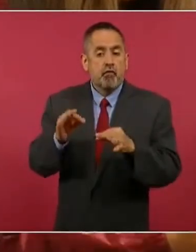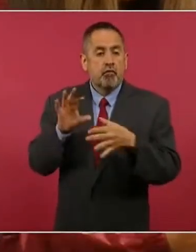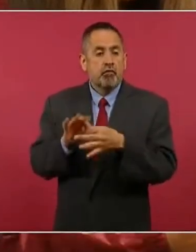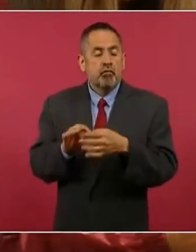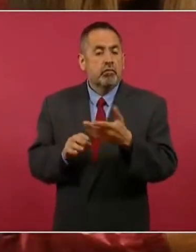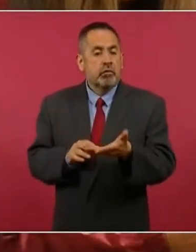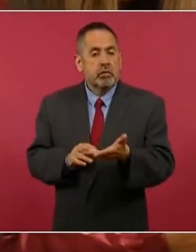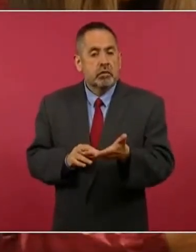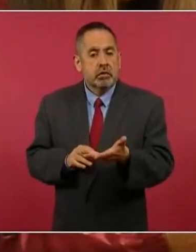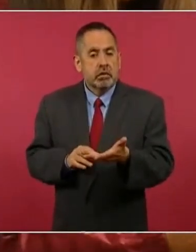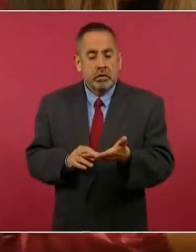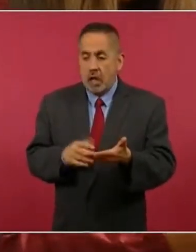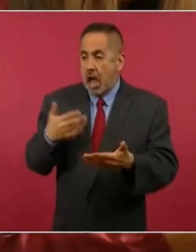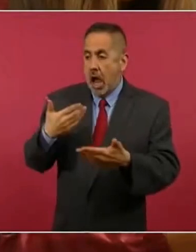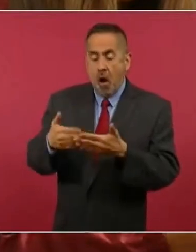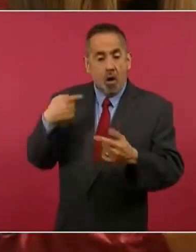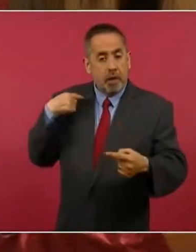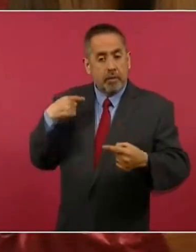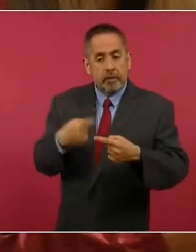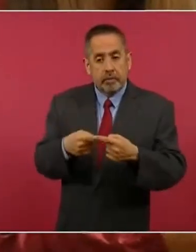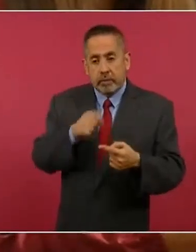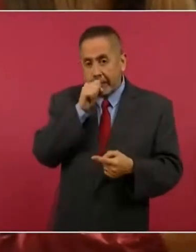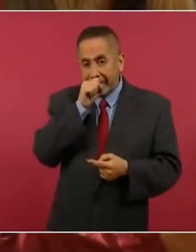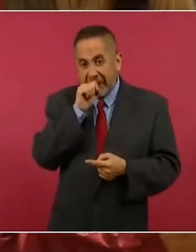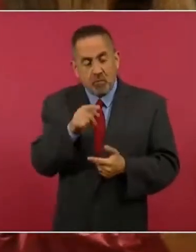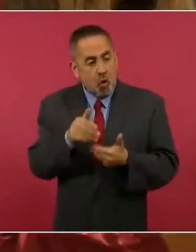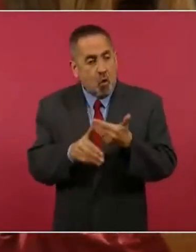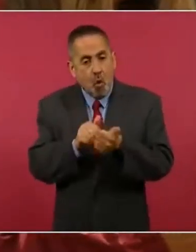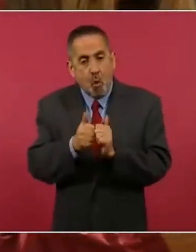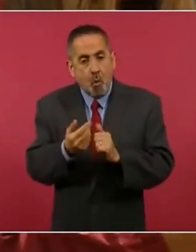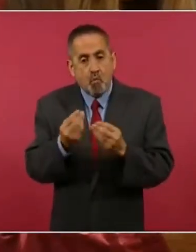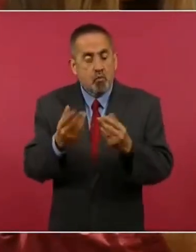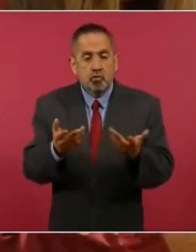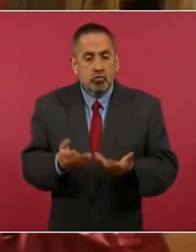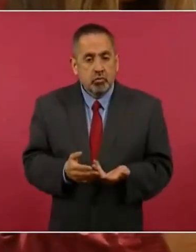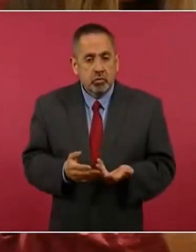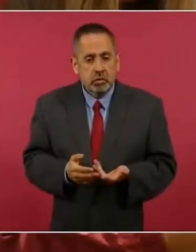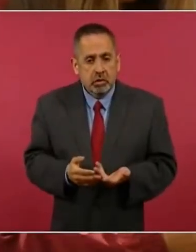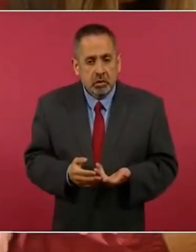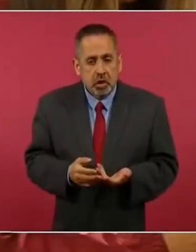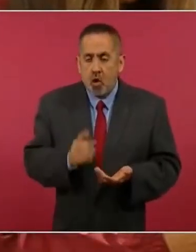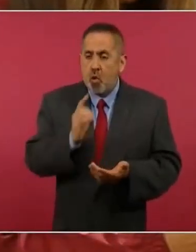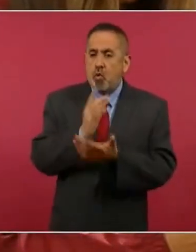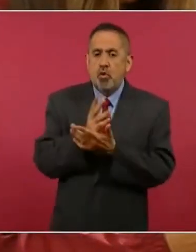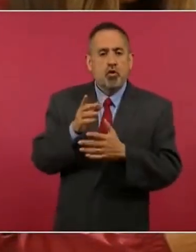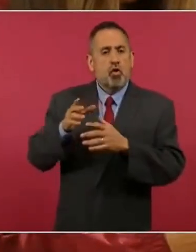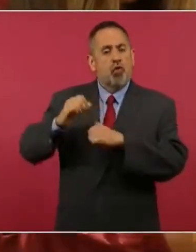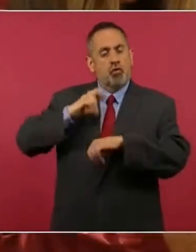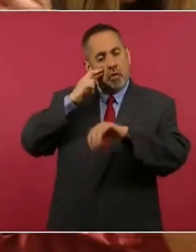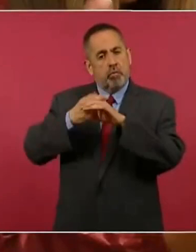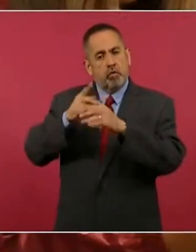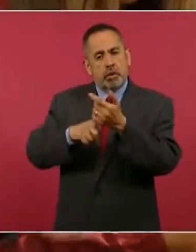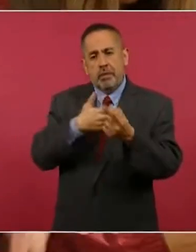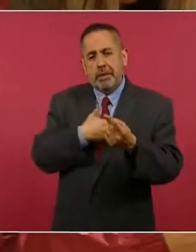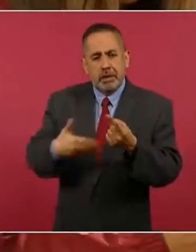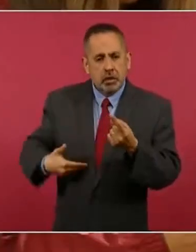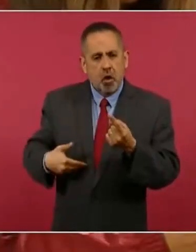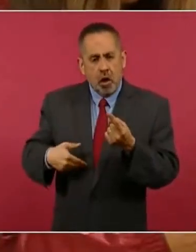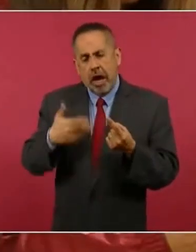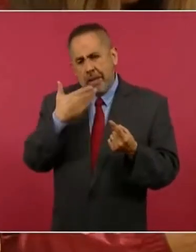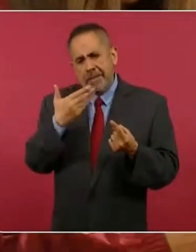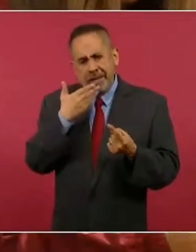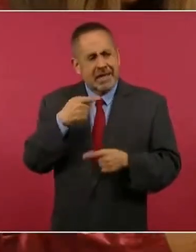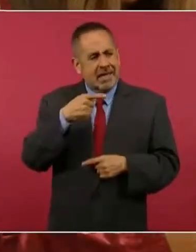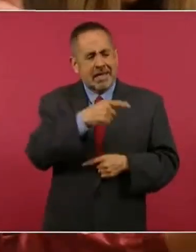Vamos, en esta administración tampoco ha avanzado y la verdad no es un asunto solo del Ejecutivo. Da gusto que la